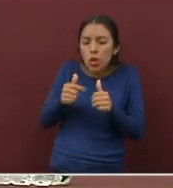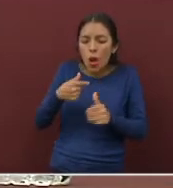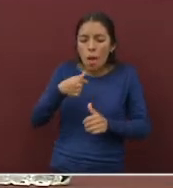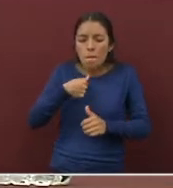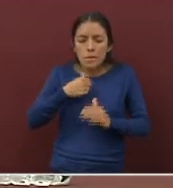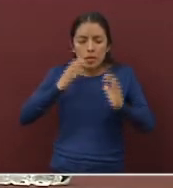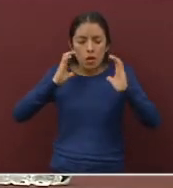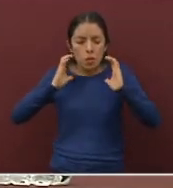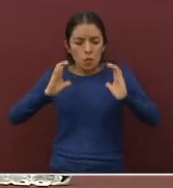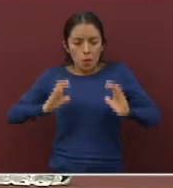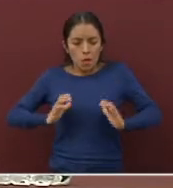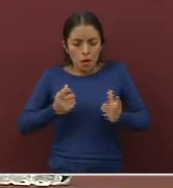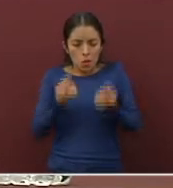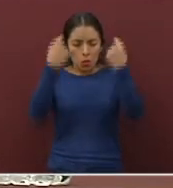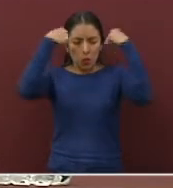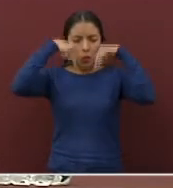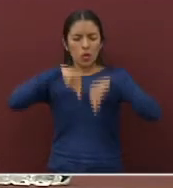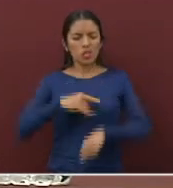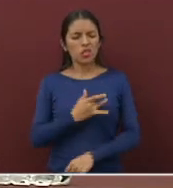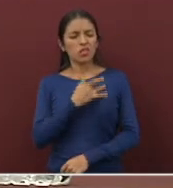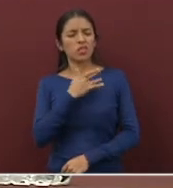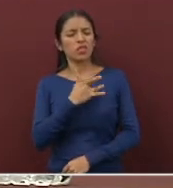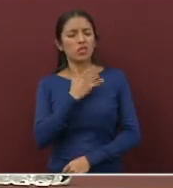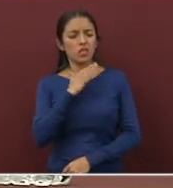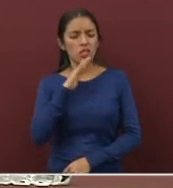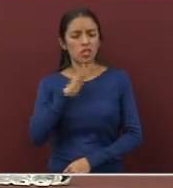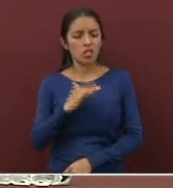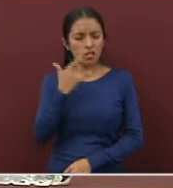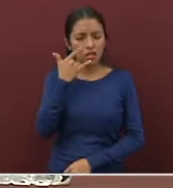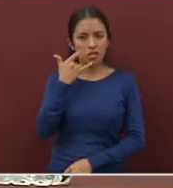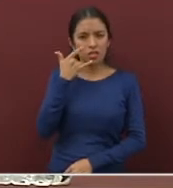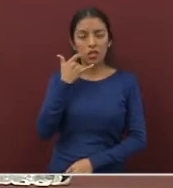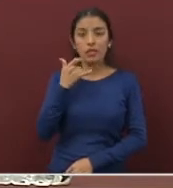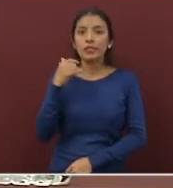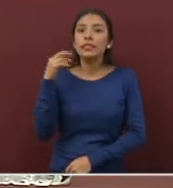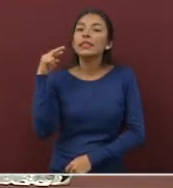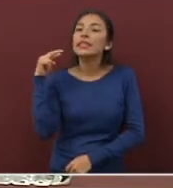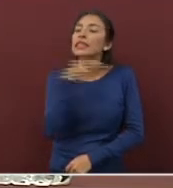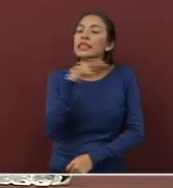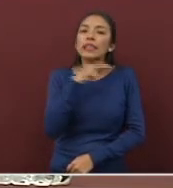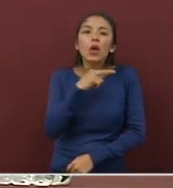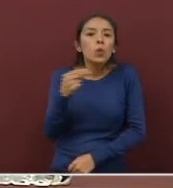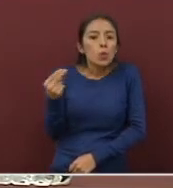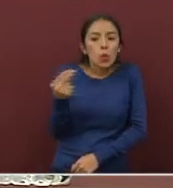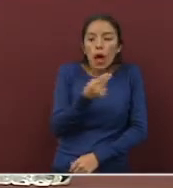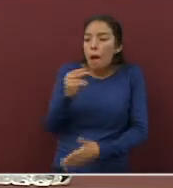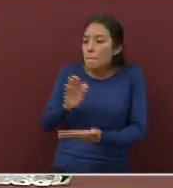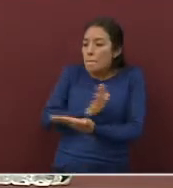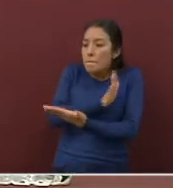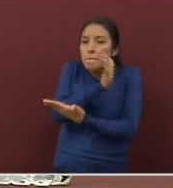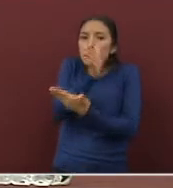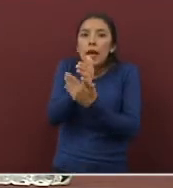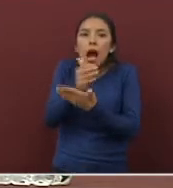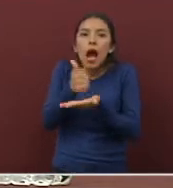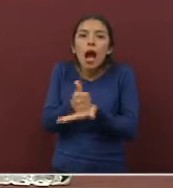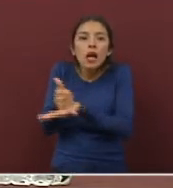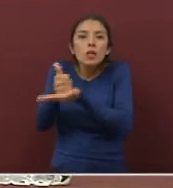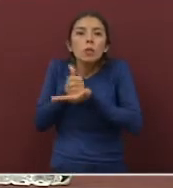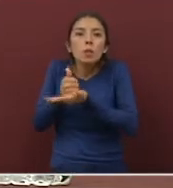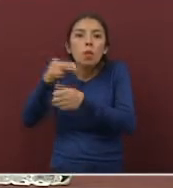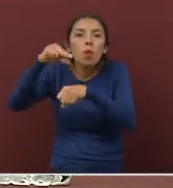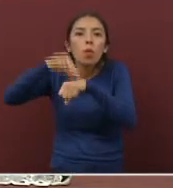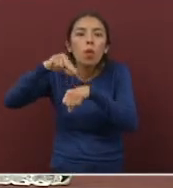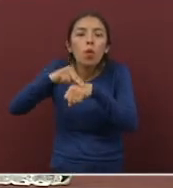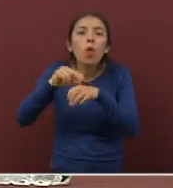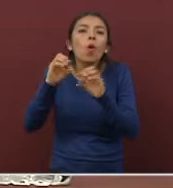momento que no tenga algún malestar busquen inmediatamente ayuda médica u orientación del